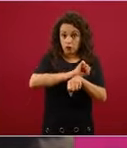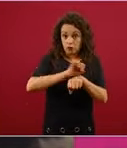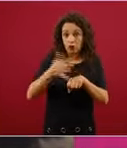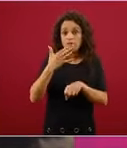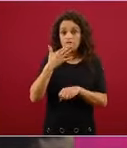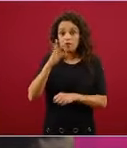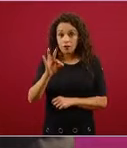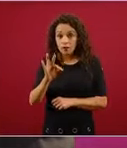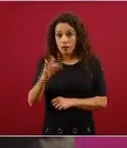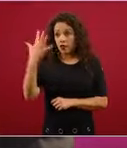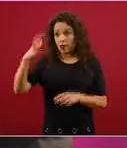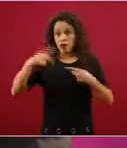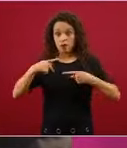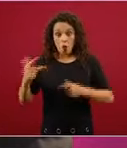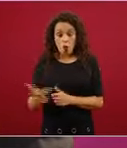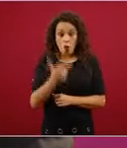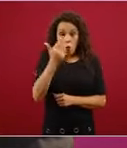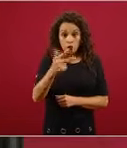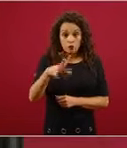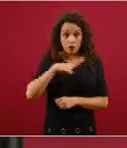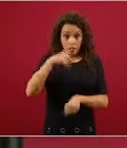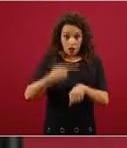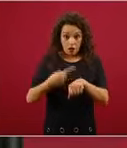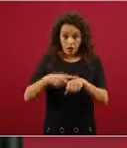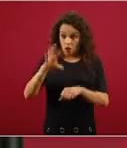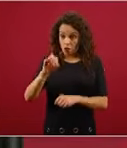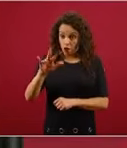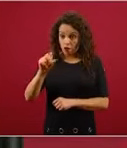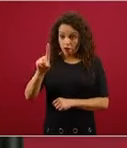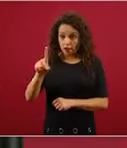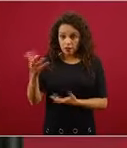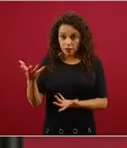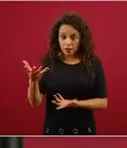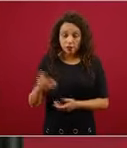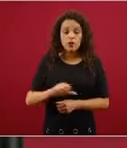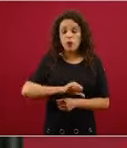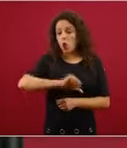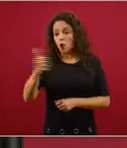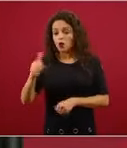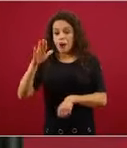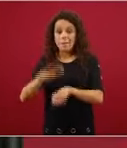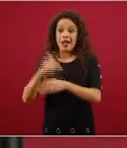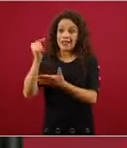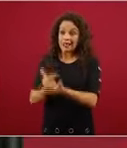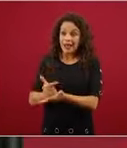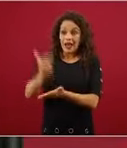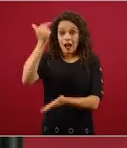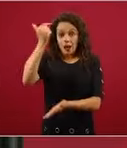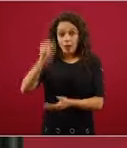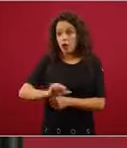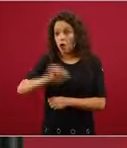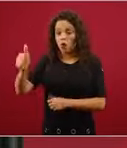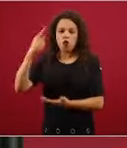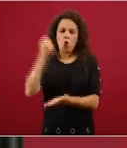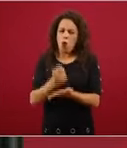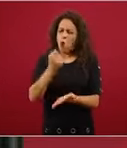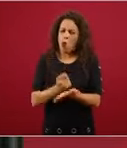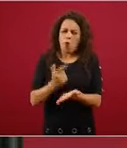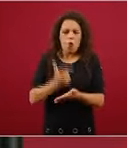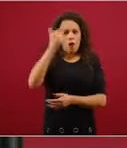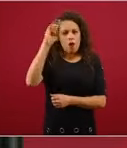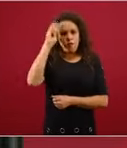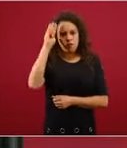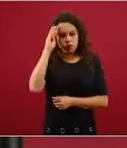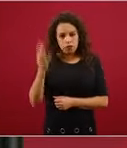de cada 10 personas que presentan COVID, un COVID más grave y un COVID francamente grave. Que quede claro, no